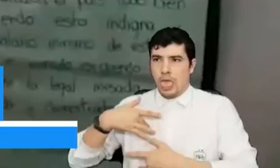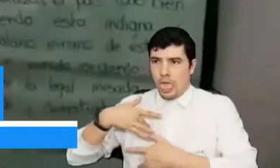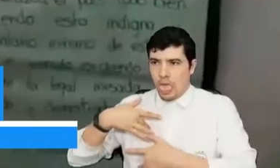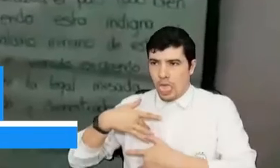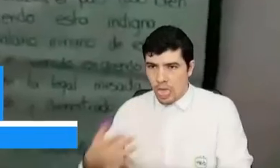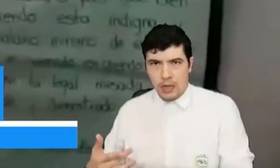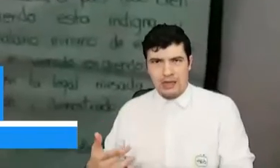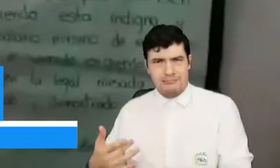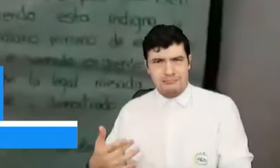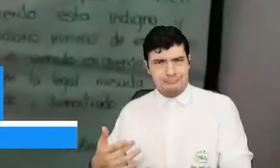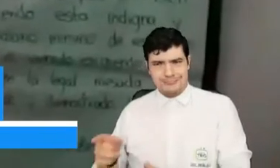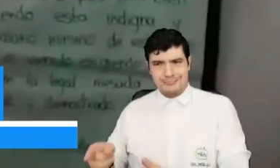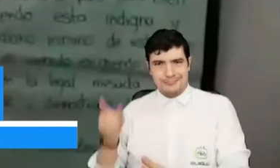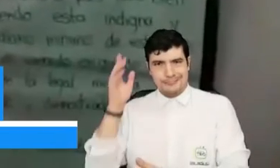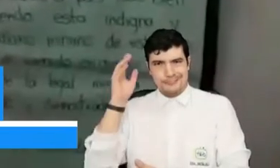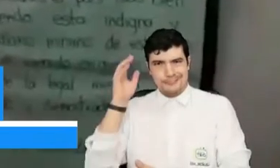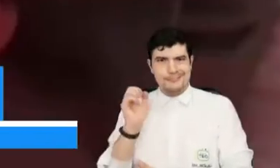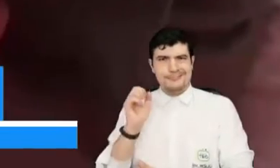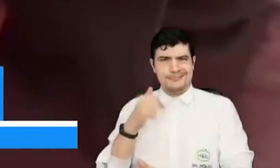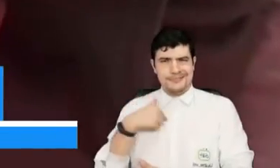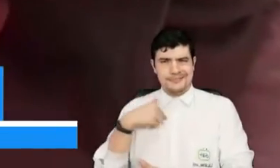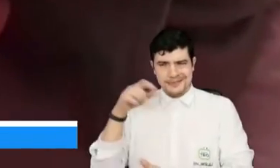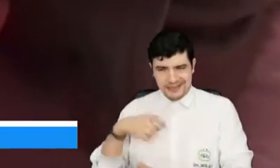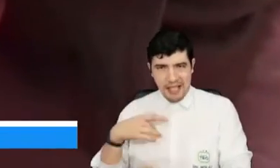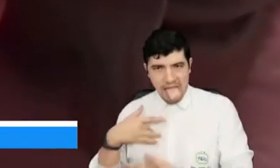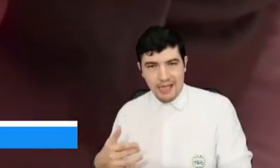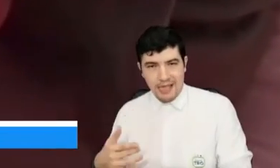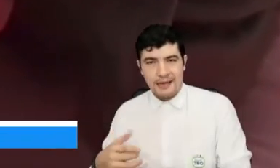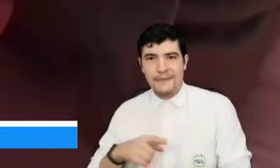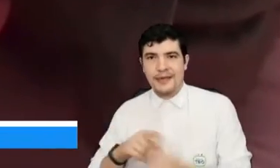Pensional. Héctor Dionisio está pensionado con un salario